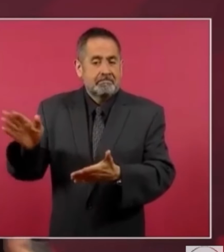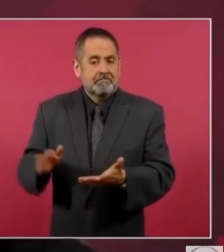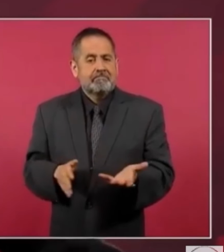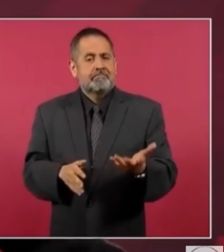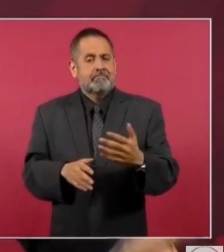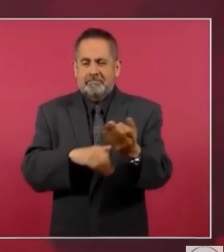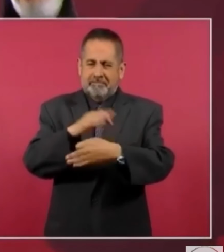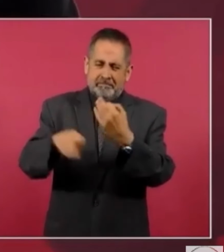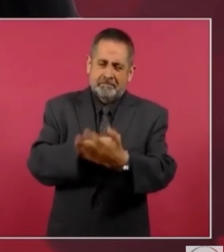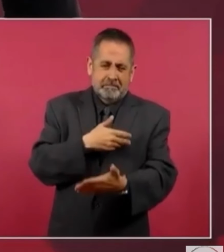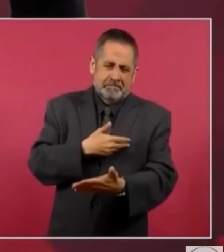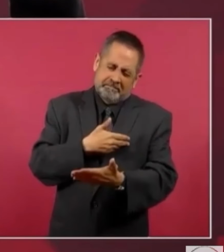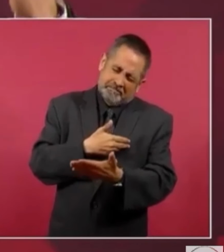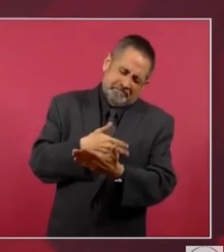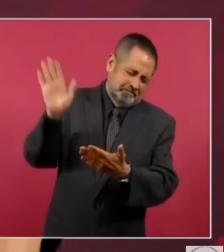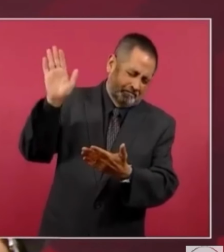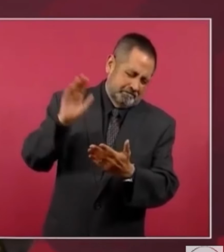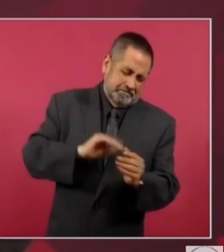A todos, al exilio.